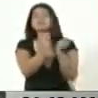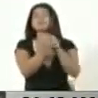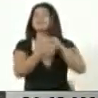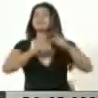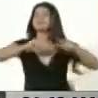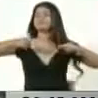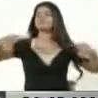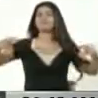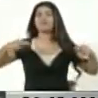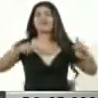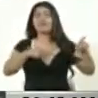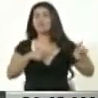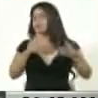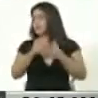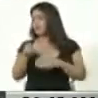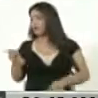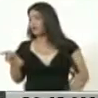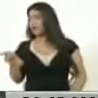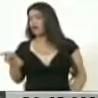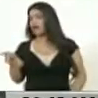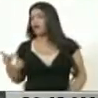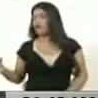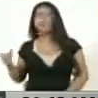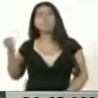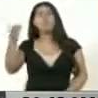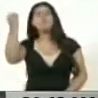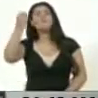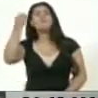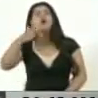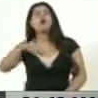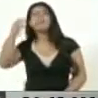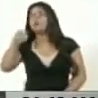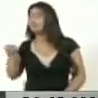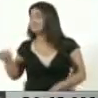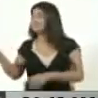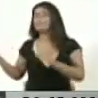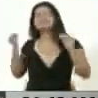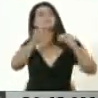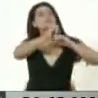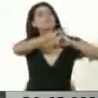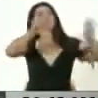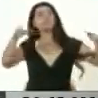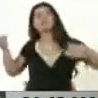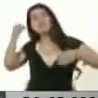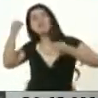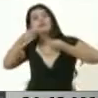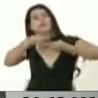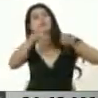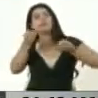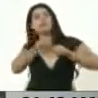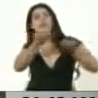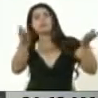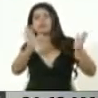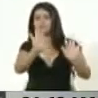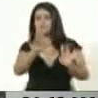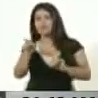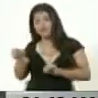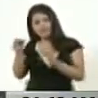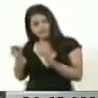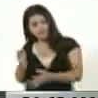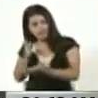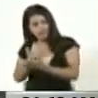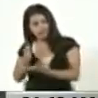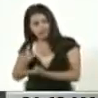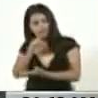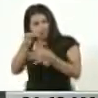es una persona perseguida por la justicia, porque no tienes elementos de rigor. Pero además, está atacando deliberadamente,